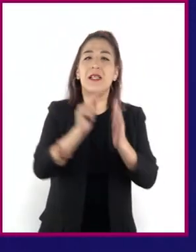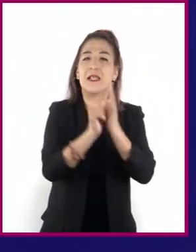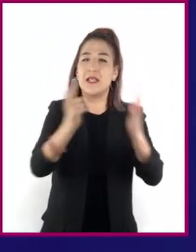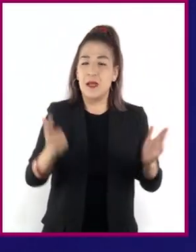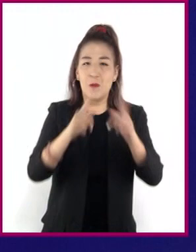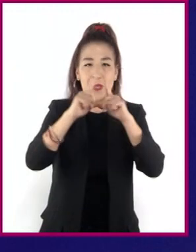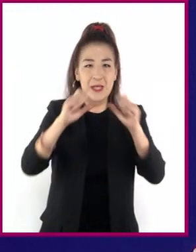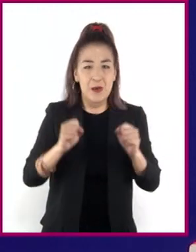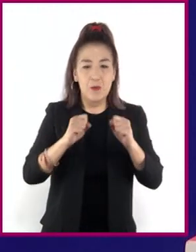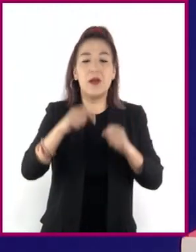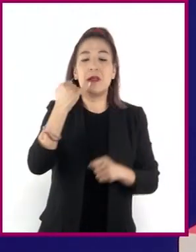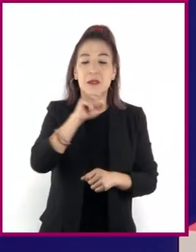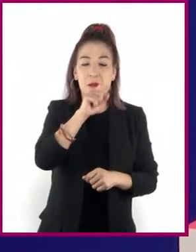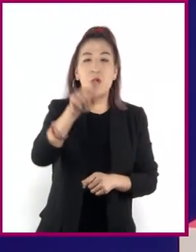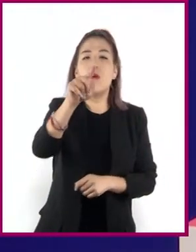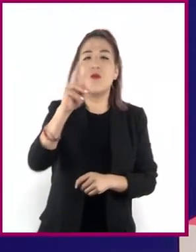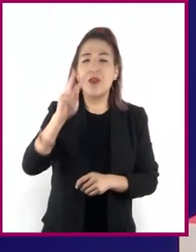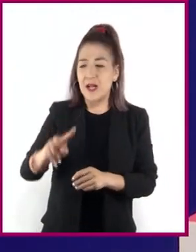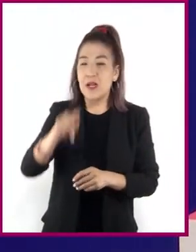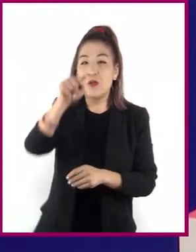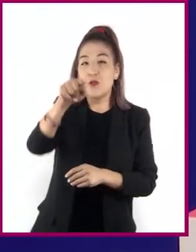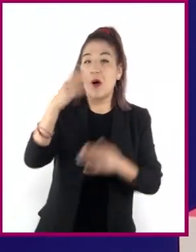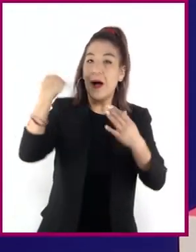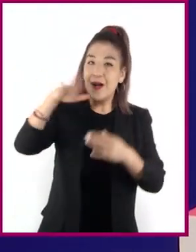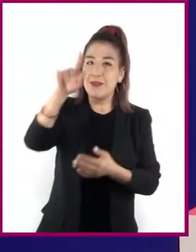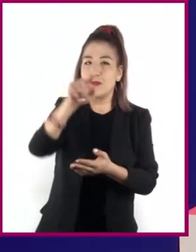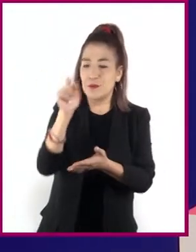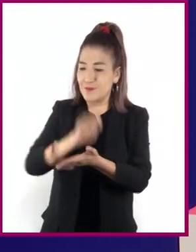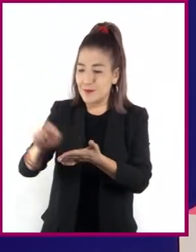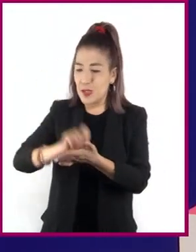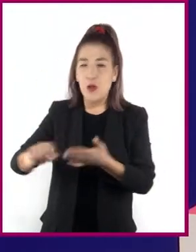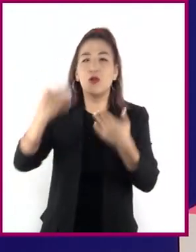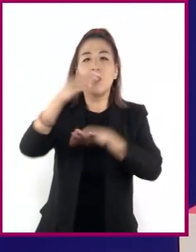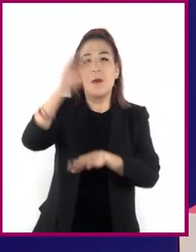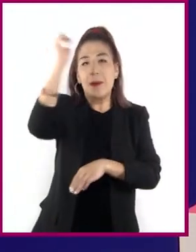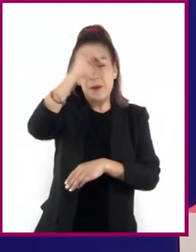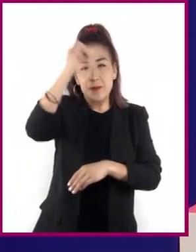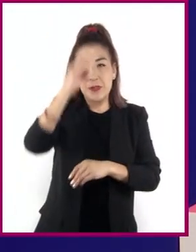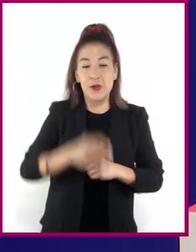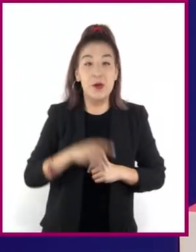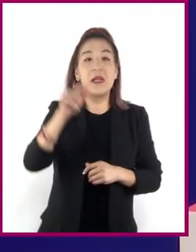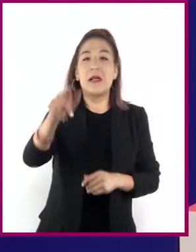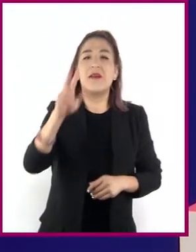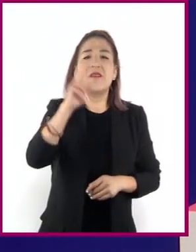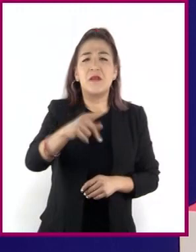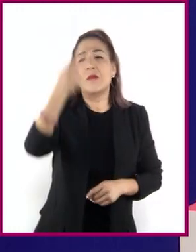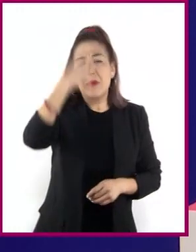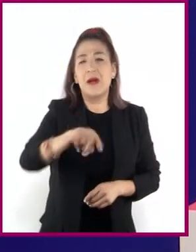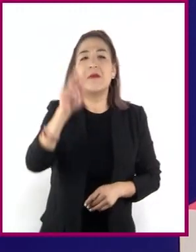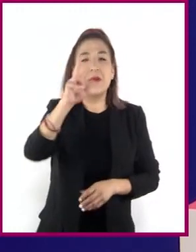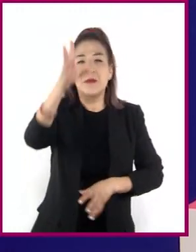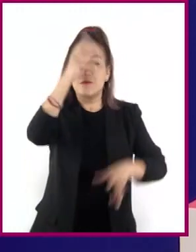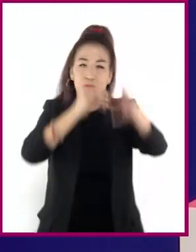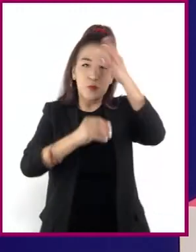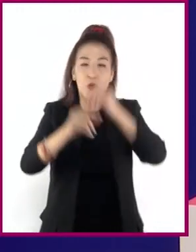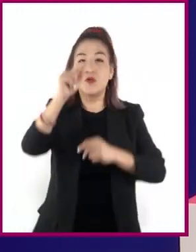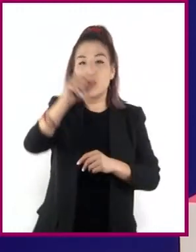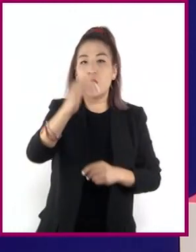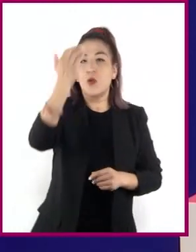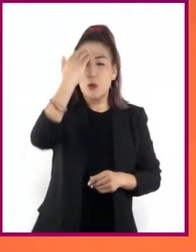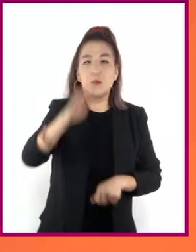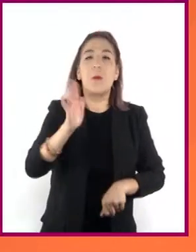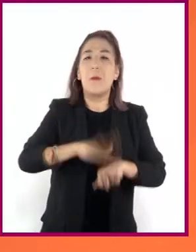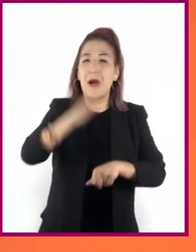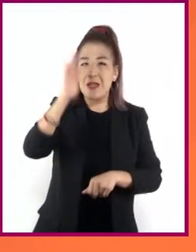y un artículo de opinión que hayan redactado tengan presente que todo lo que vean es para consolidar su conocimiento